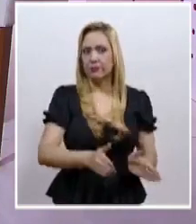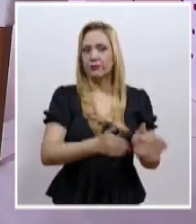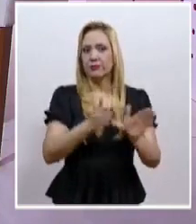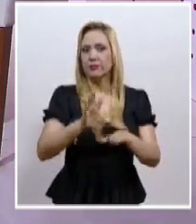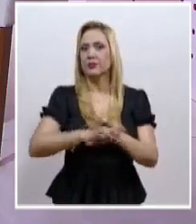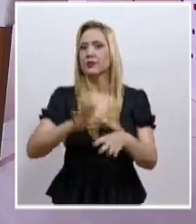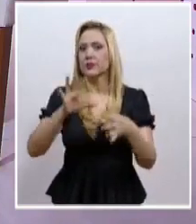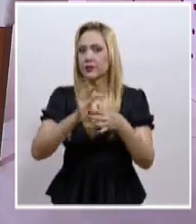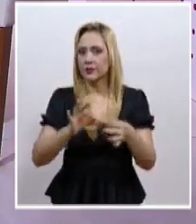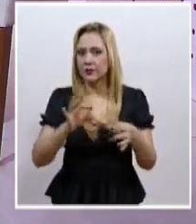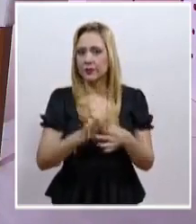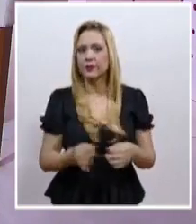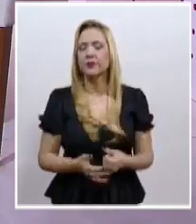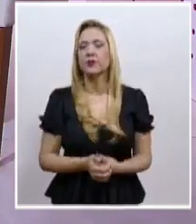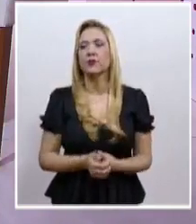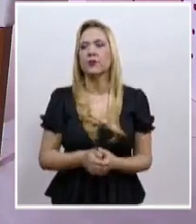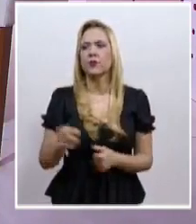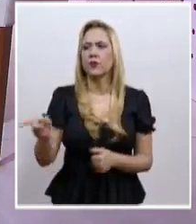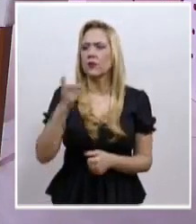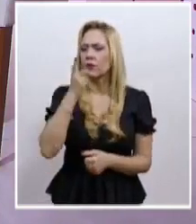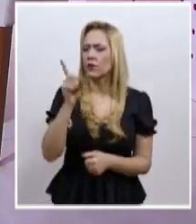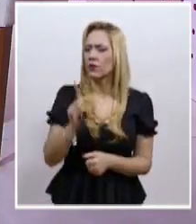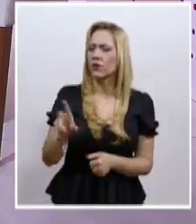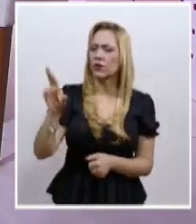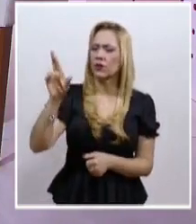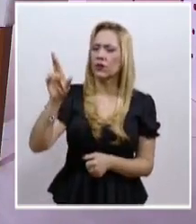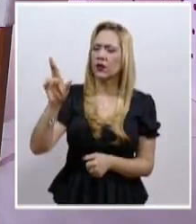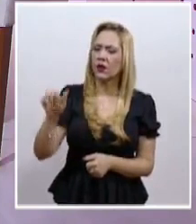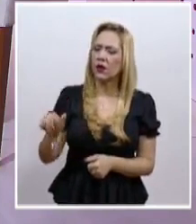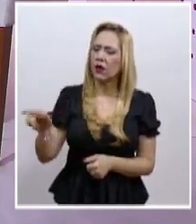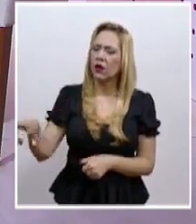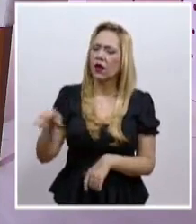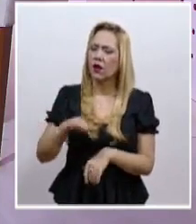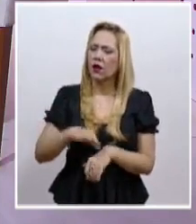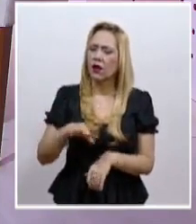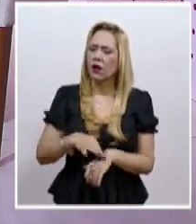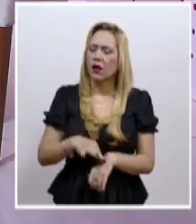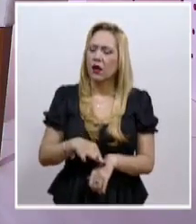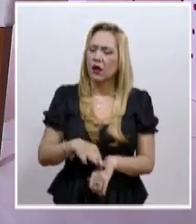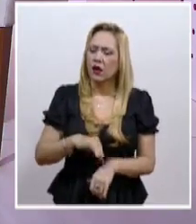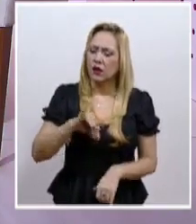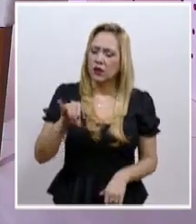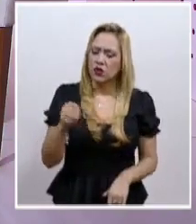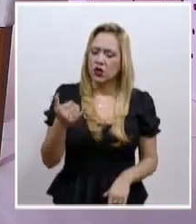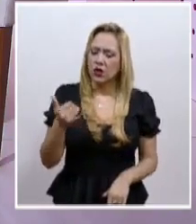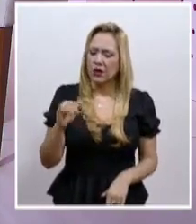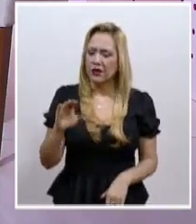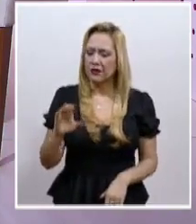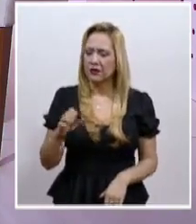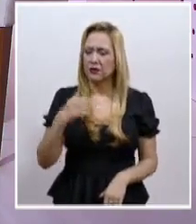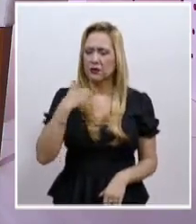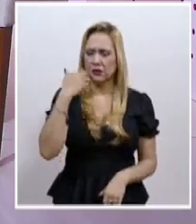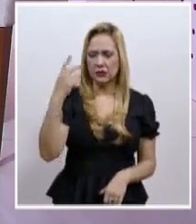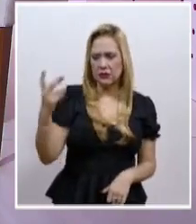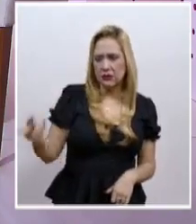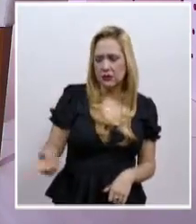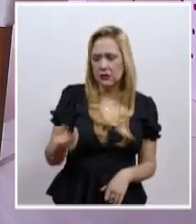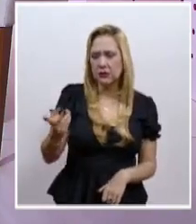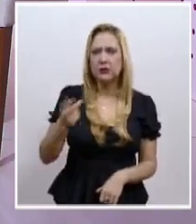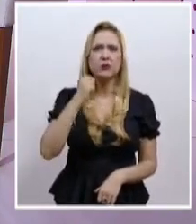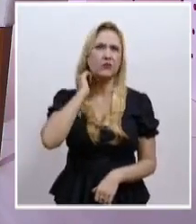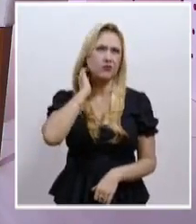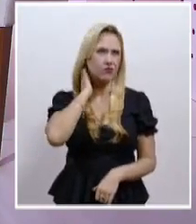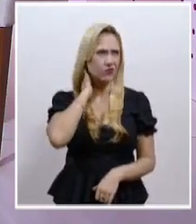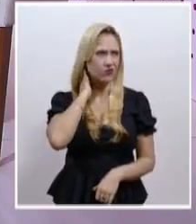platicando. Mencionabas ya un tema, Joyce, que es el de la distribución, ¿no? Y creo que se vincula con una de las preguntas que yo tenía planeadas, que es la de